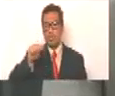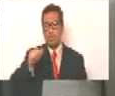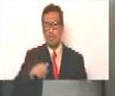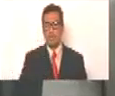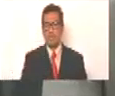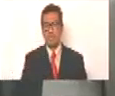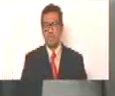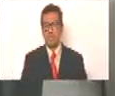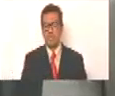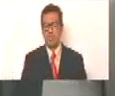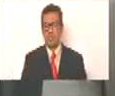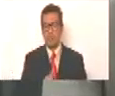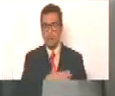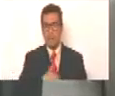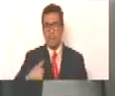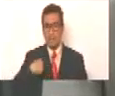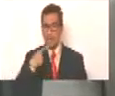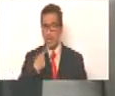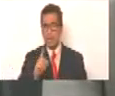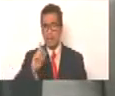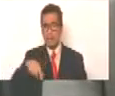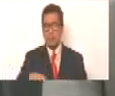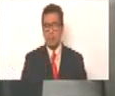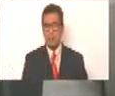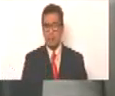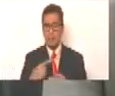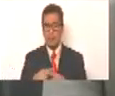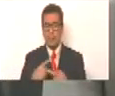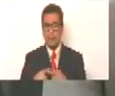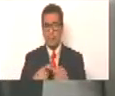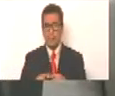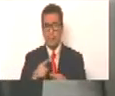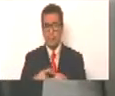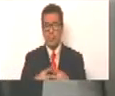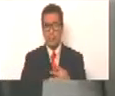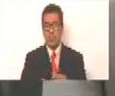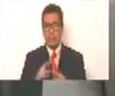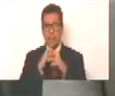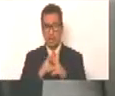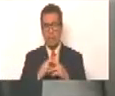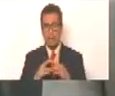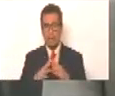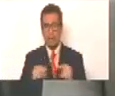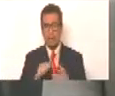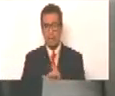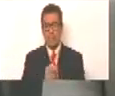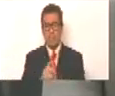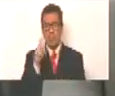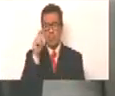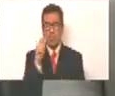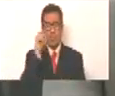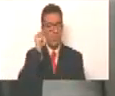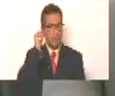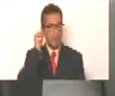Quiero decir además otras cosas para después responderle a la compañera diputada